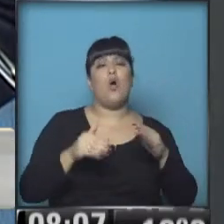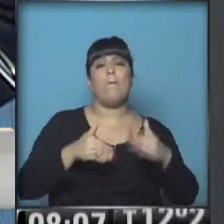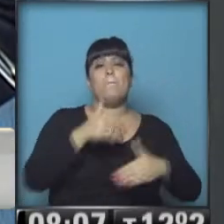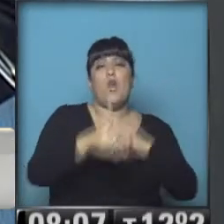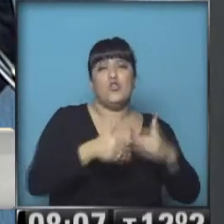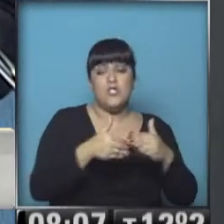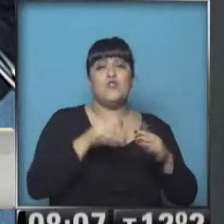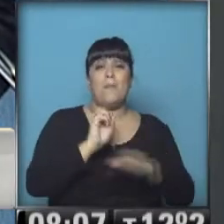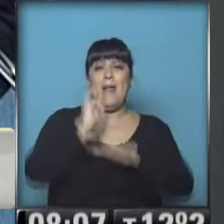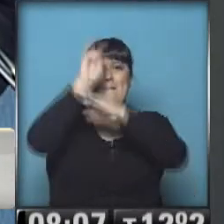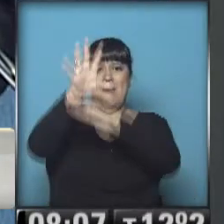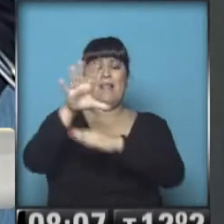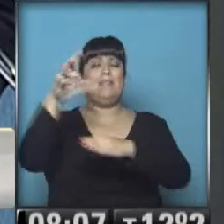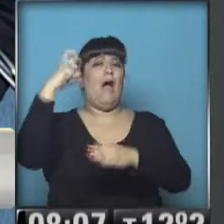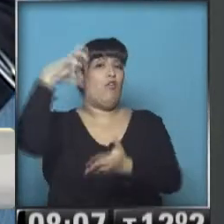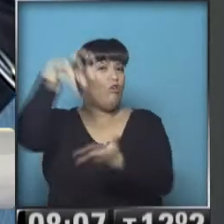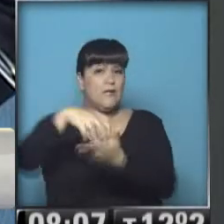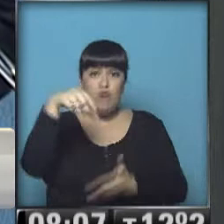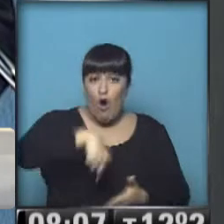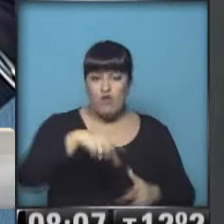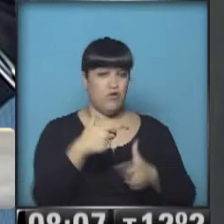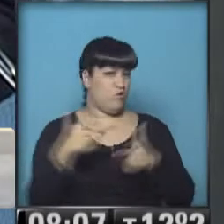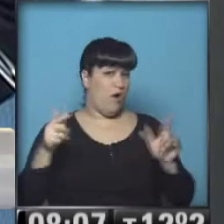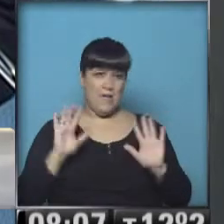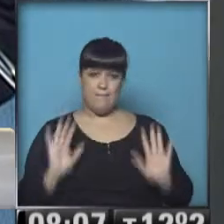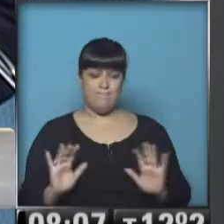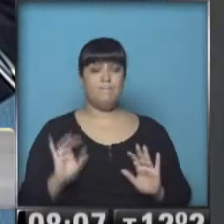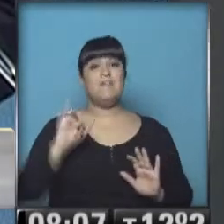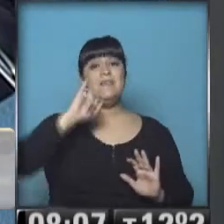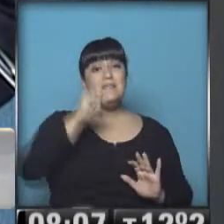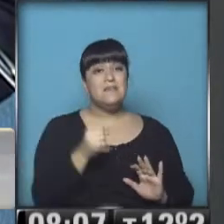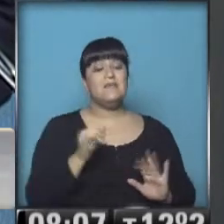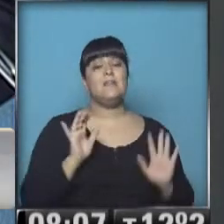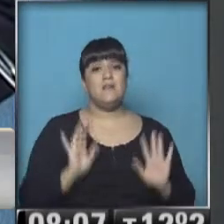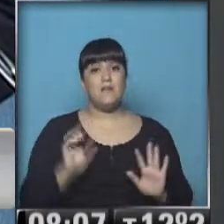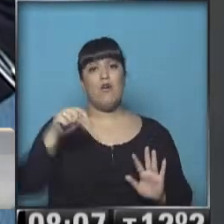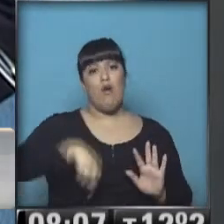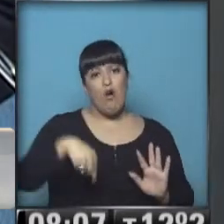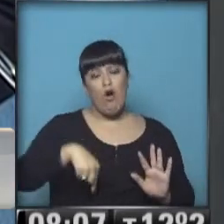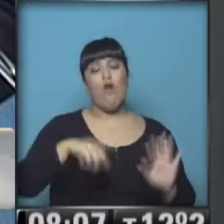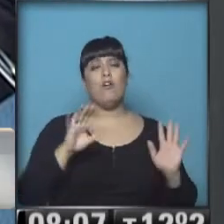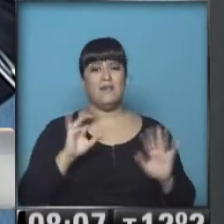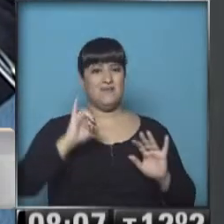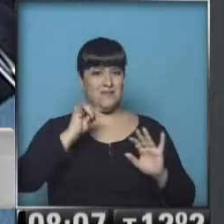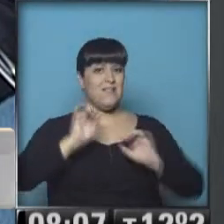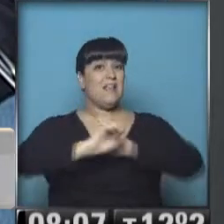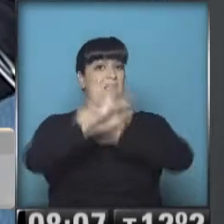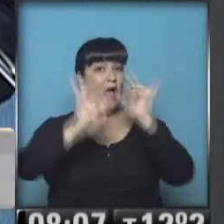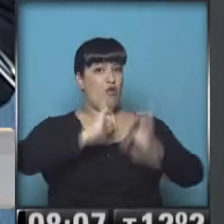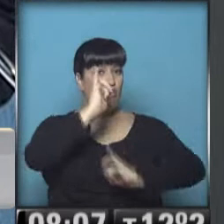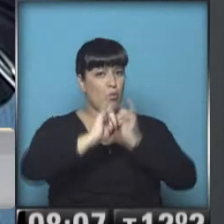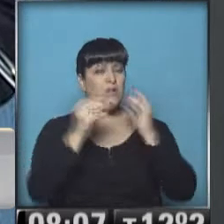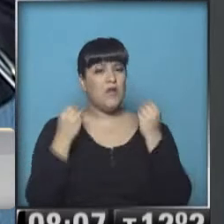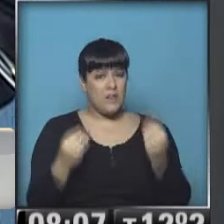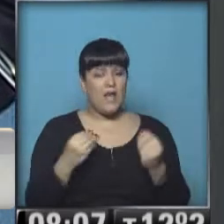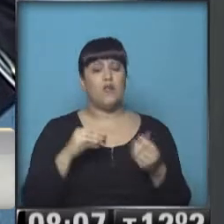envío al congreso a la nación hoy lo que sí se transmite claramente es que el